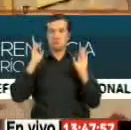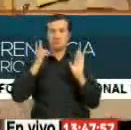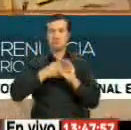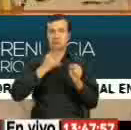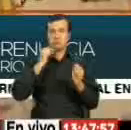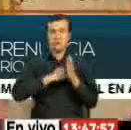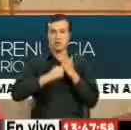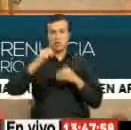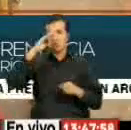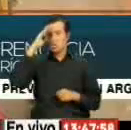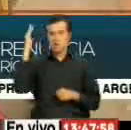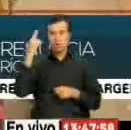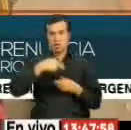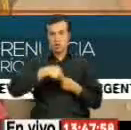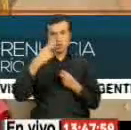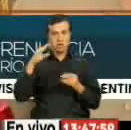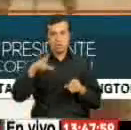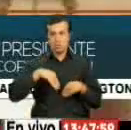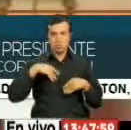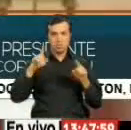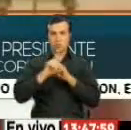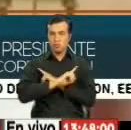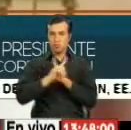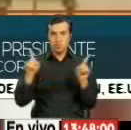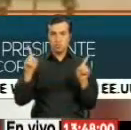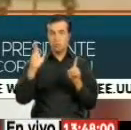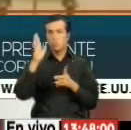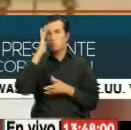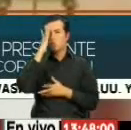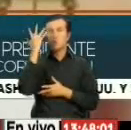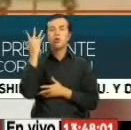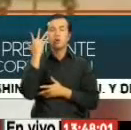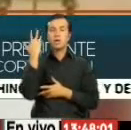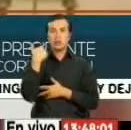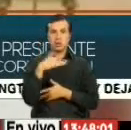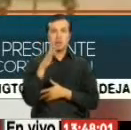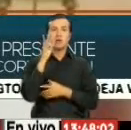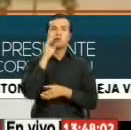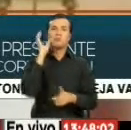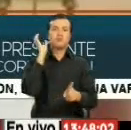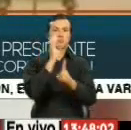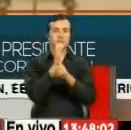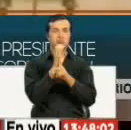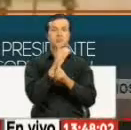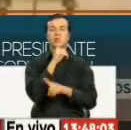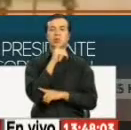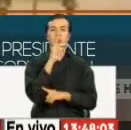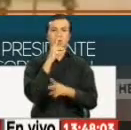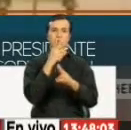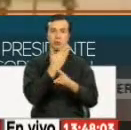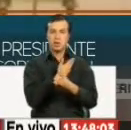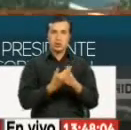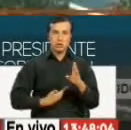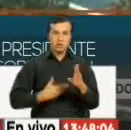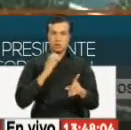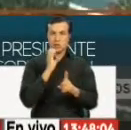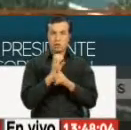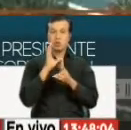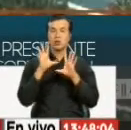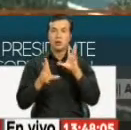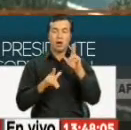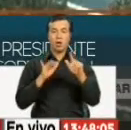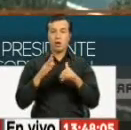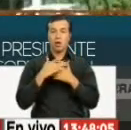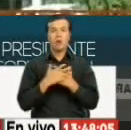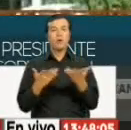ministro del interior carlos basombrío la dimisión fue presentada luego de las acusaciones que involucran al mandatario en escándalos de